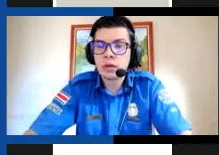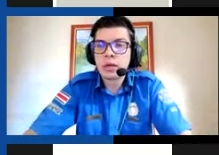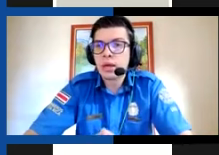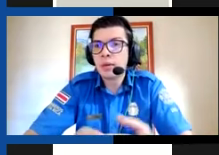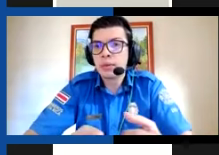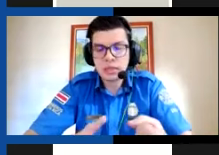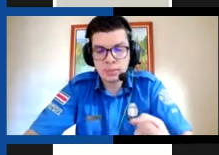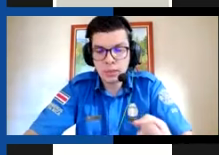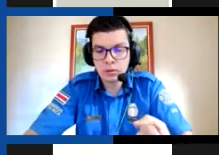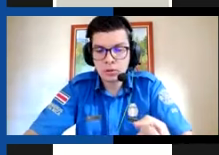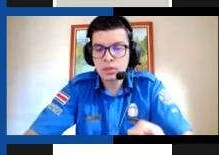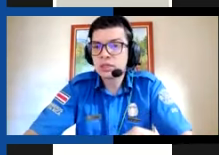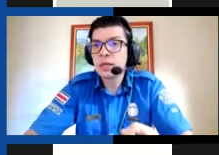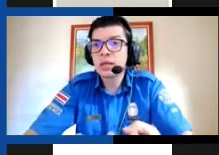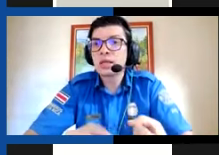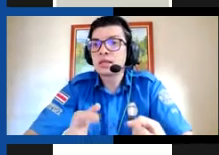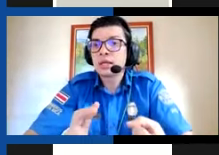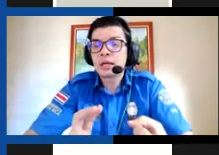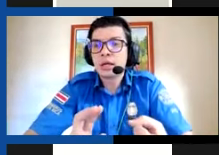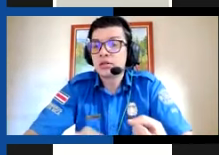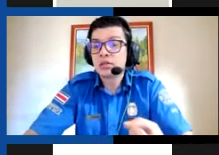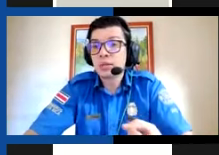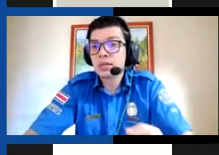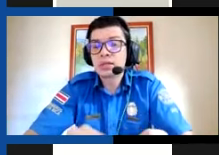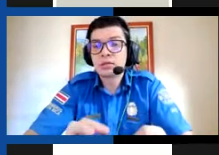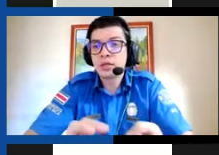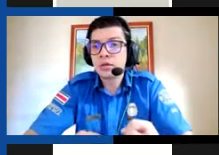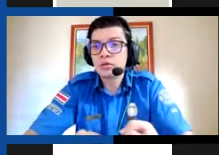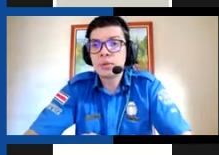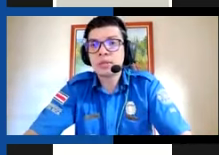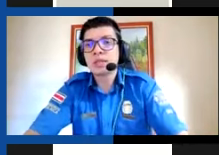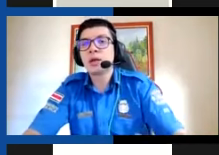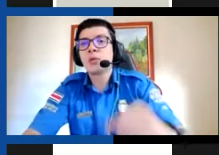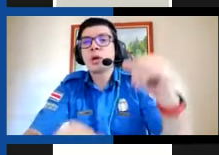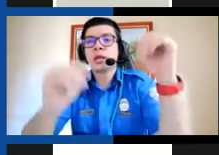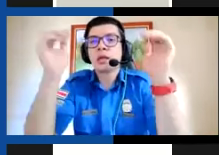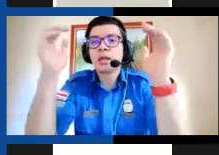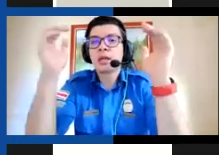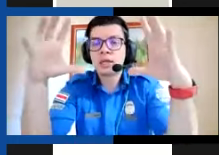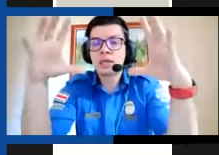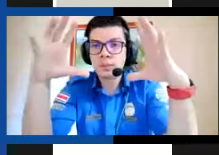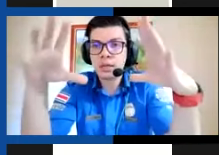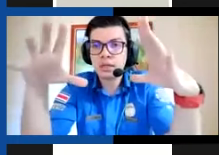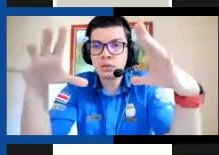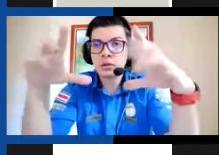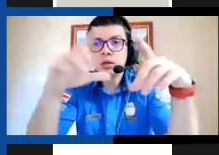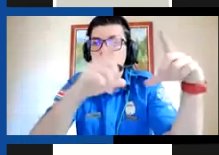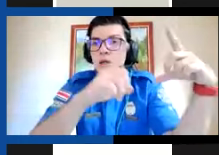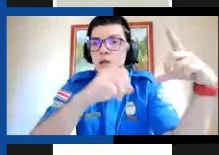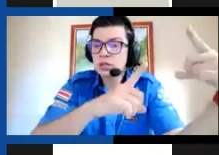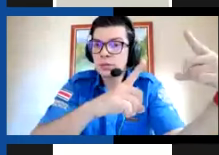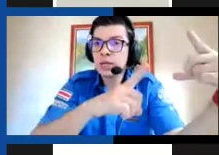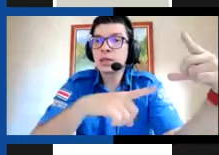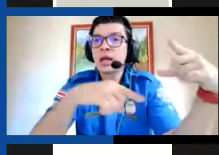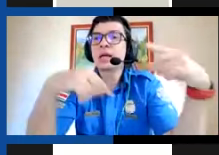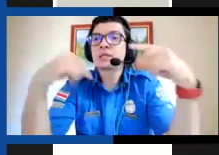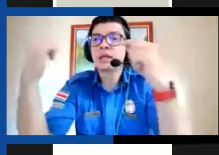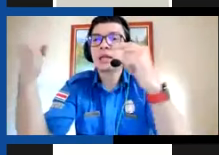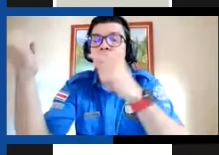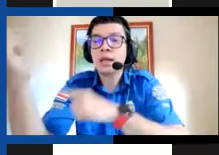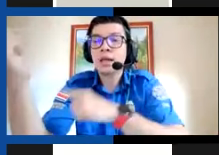mención a almacenamiento de recipientes, recipientes estacionarios o demás, de cuánta tiene que ser la separación de un